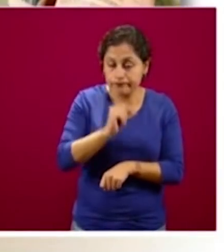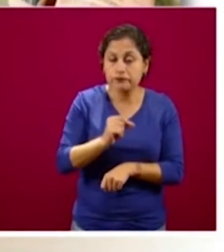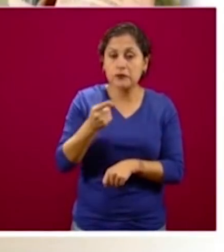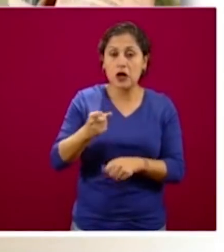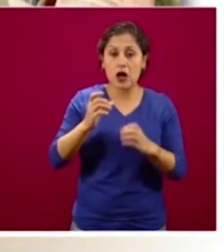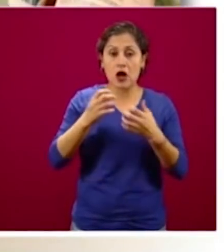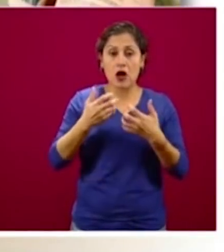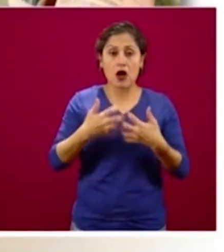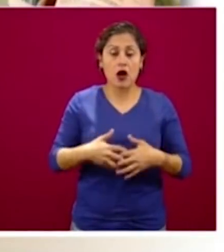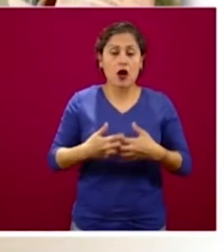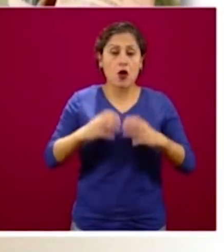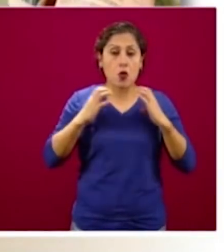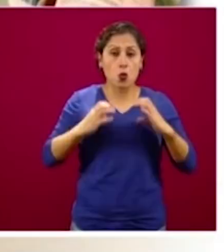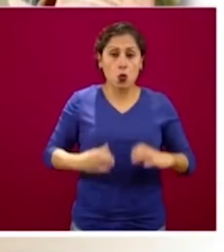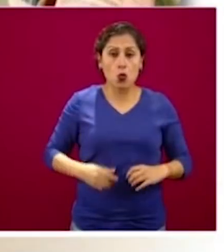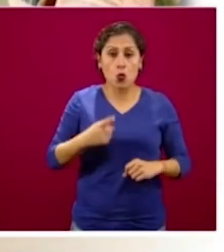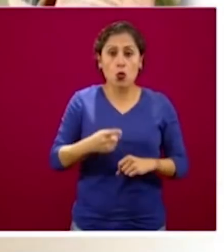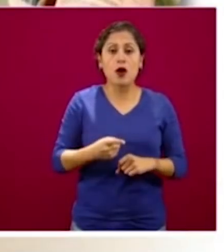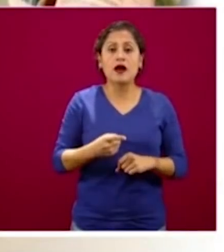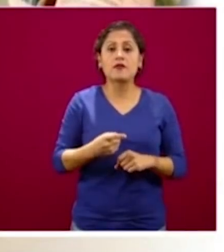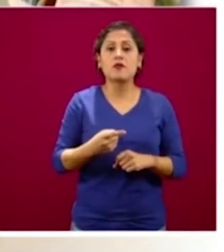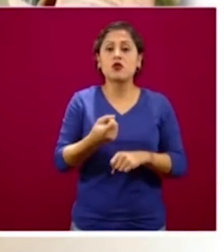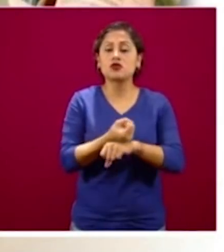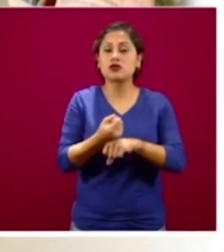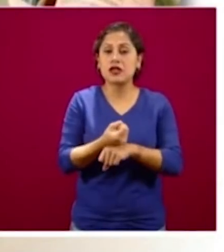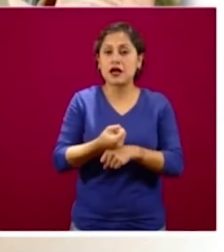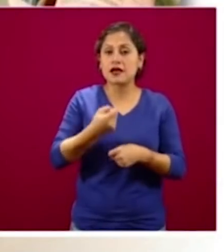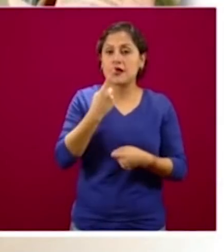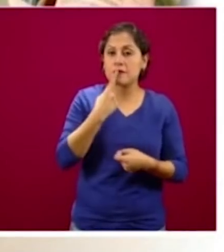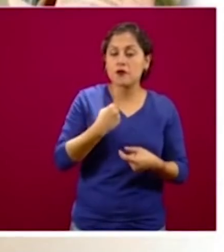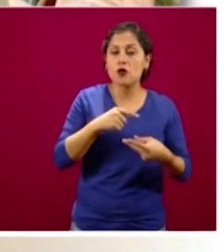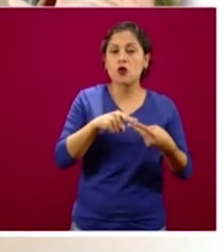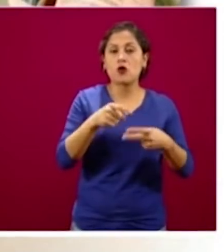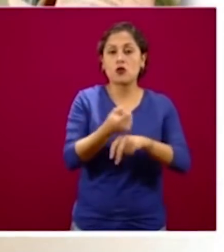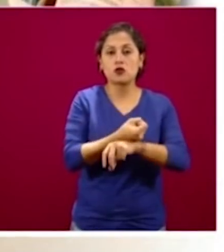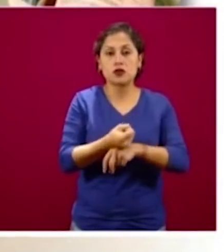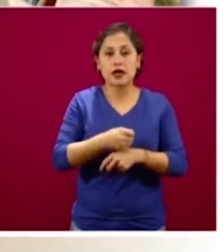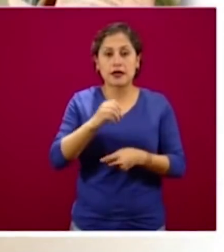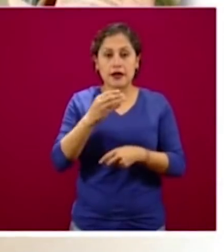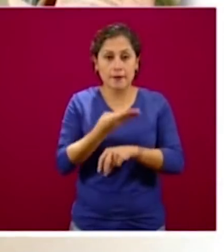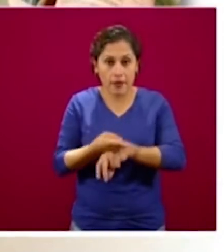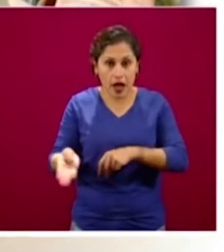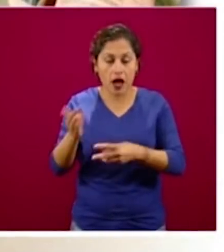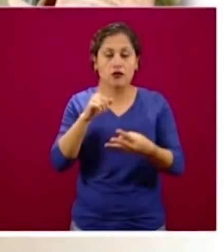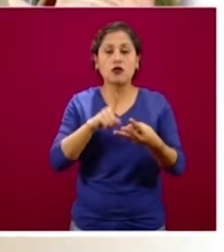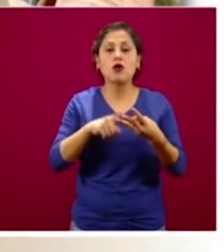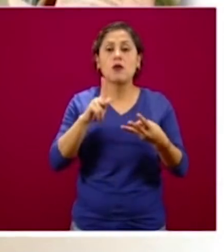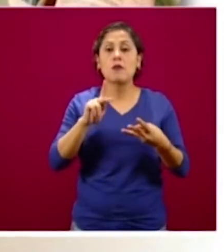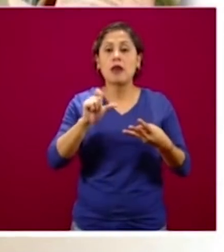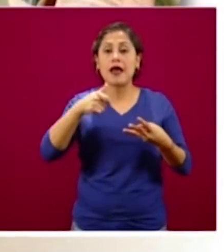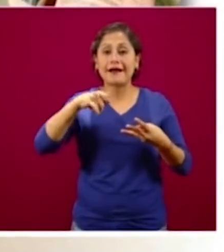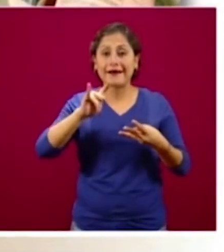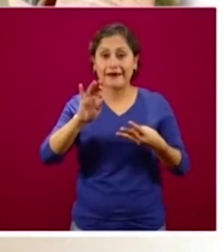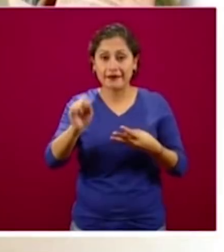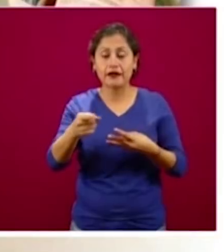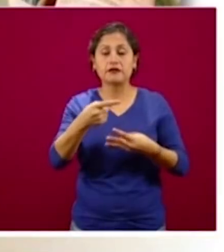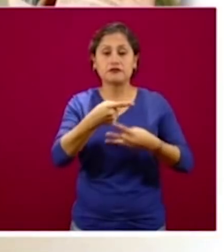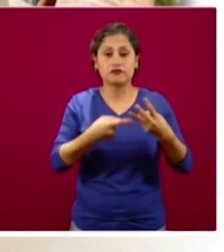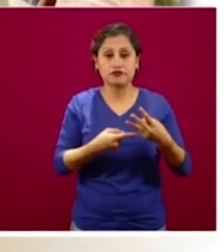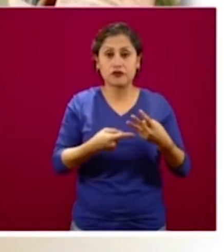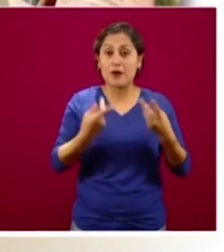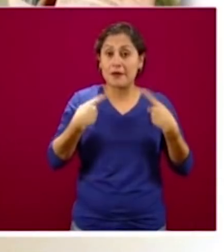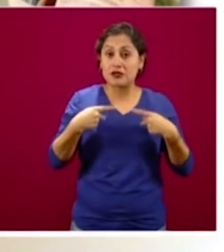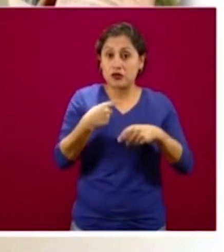continua y óptima glóbulos rojos, glóbulos blancos, plaquetas. Este paciente aquí es vulnerable